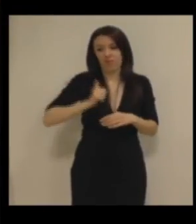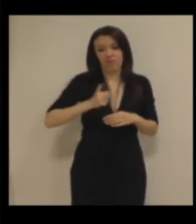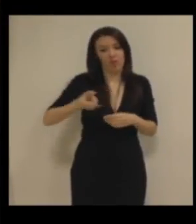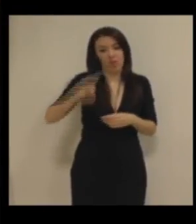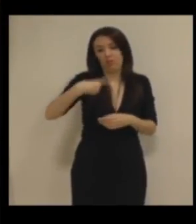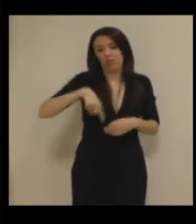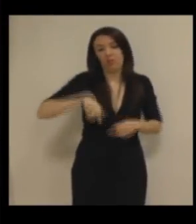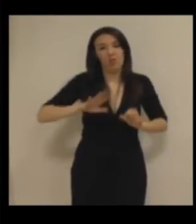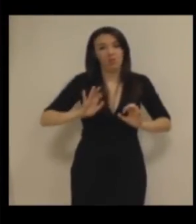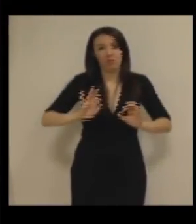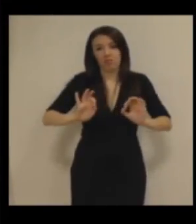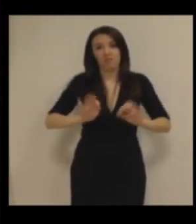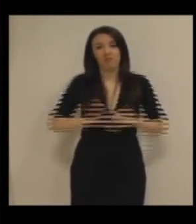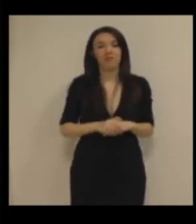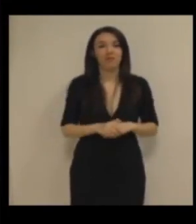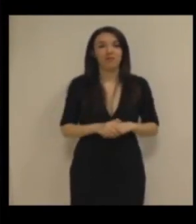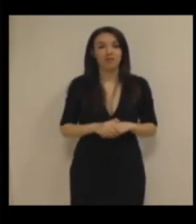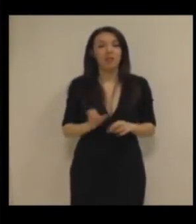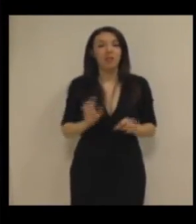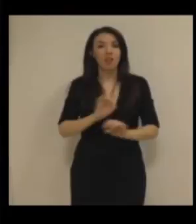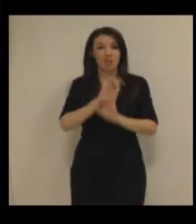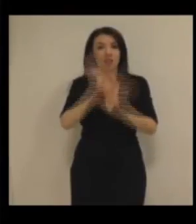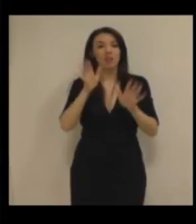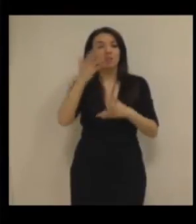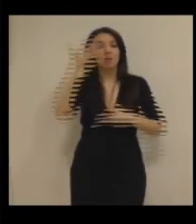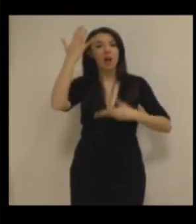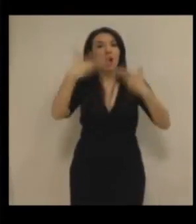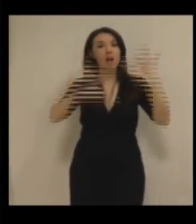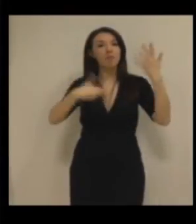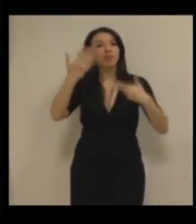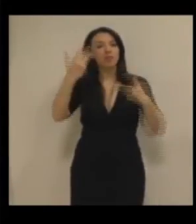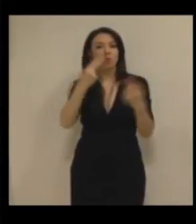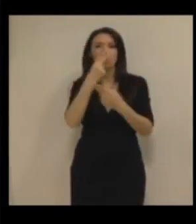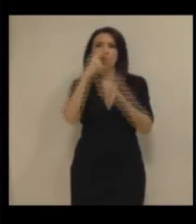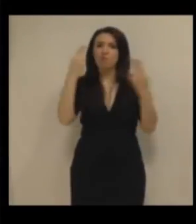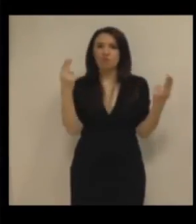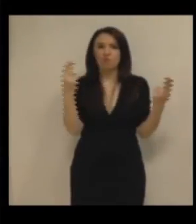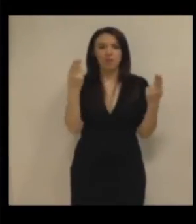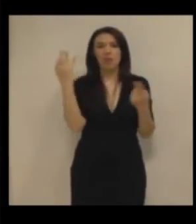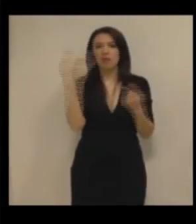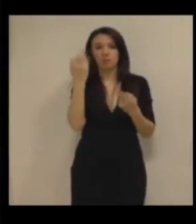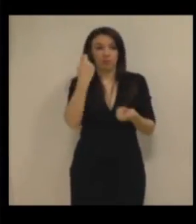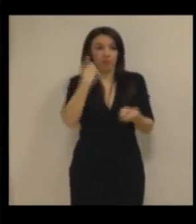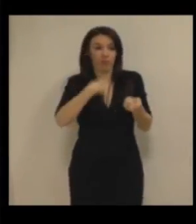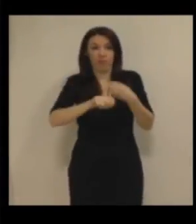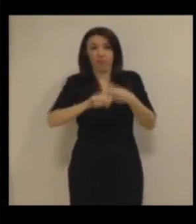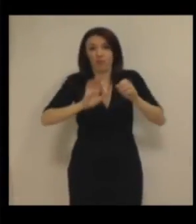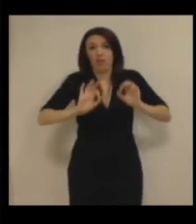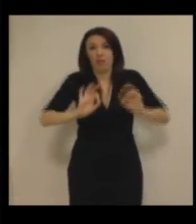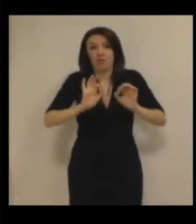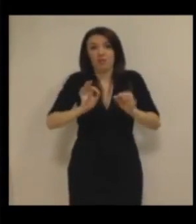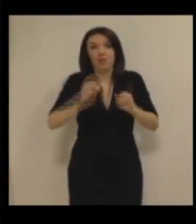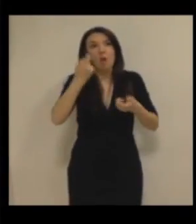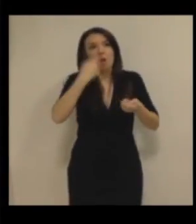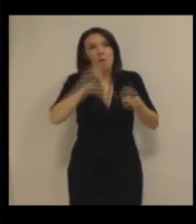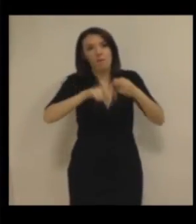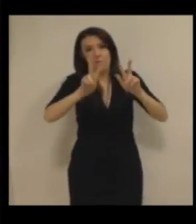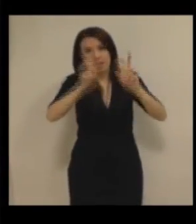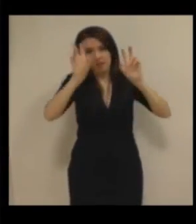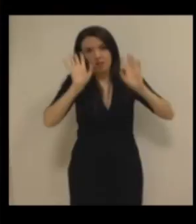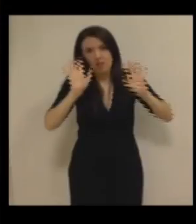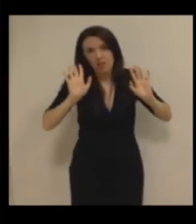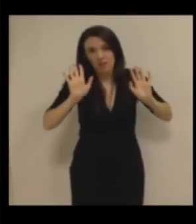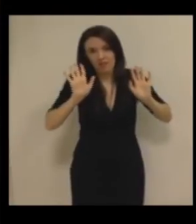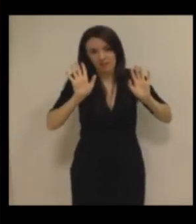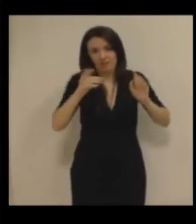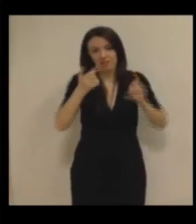beneficiaremos todos, ¿no? Claro, de cara a las administraciones, a los poderes públicos, hay que vender, y de hecho es así, vender entre comillas y en el buen